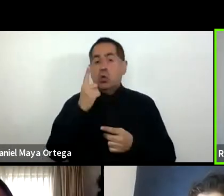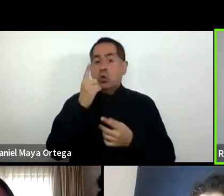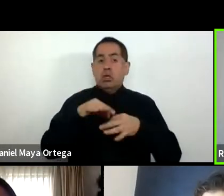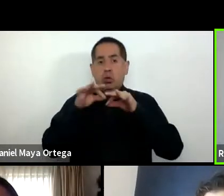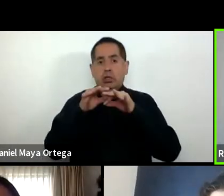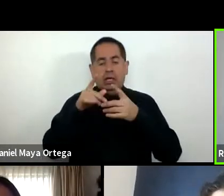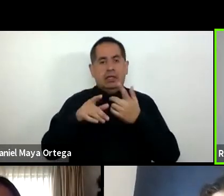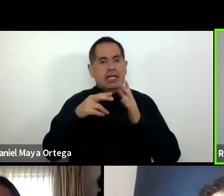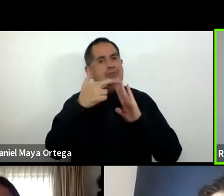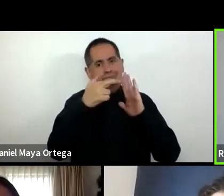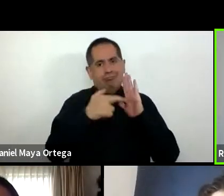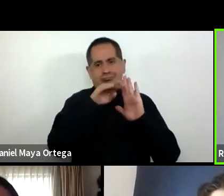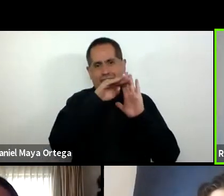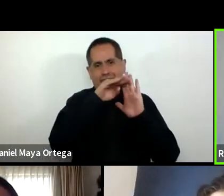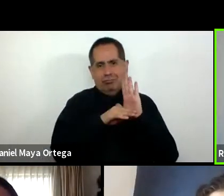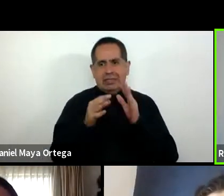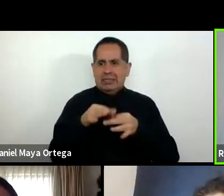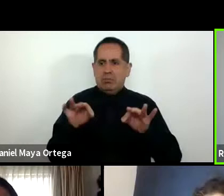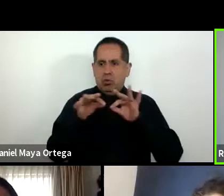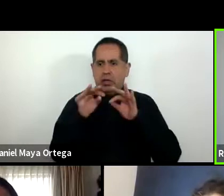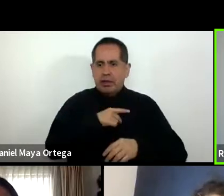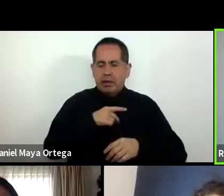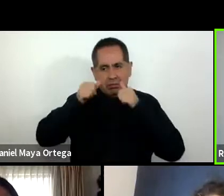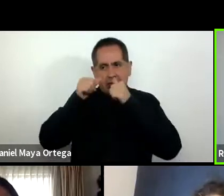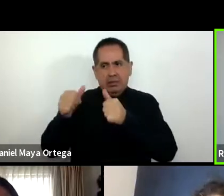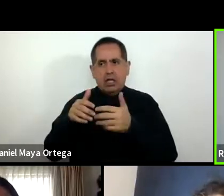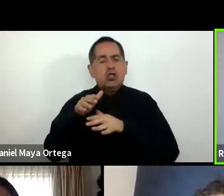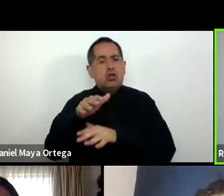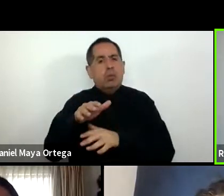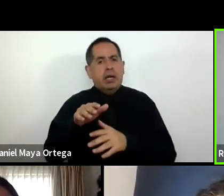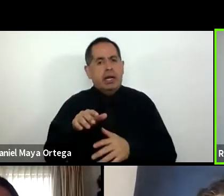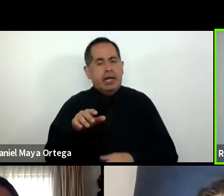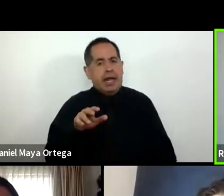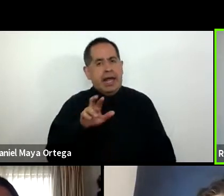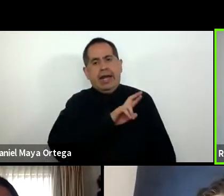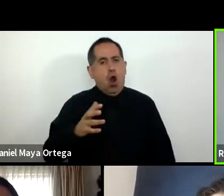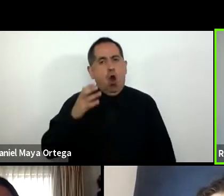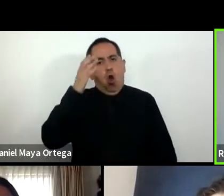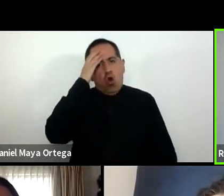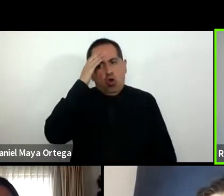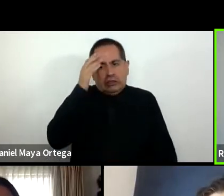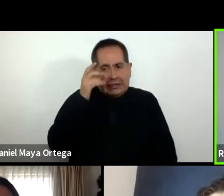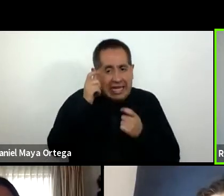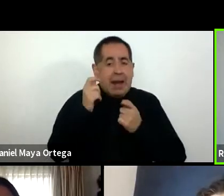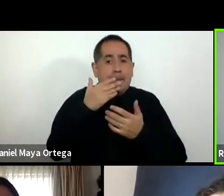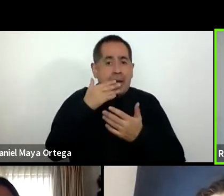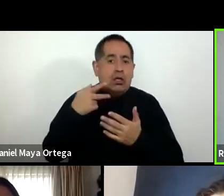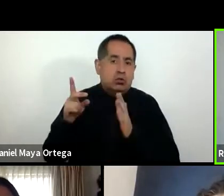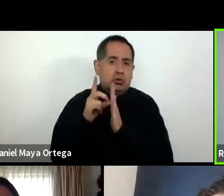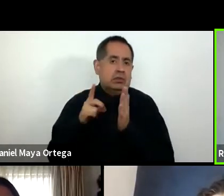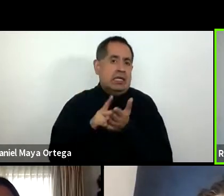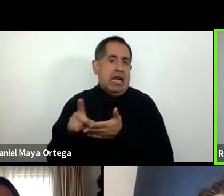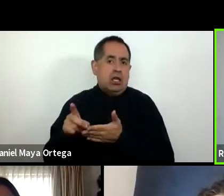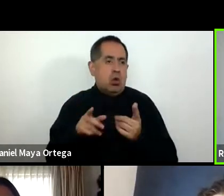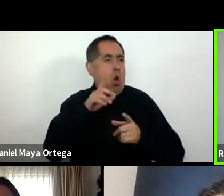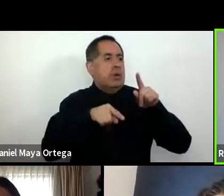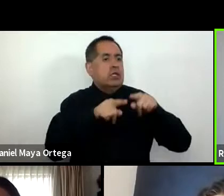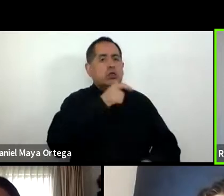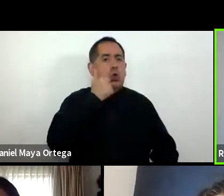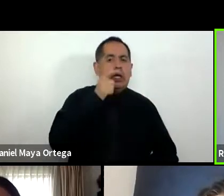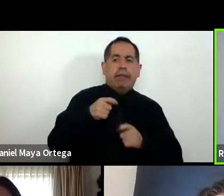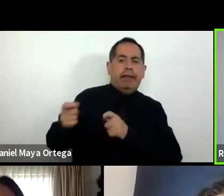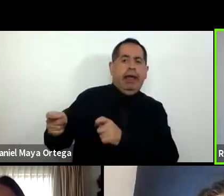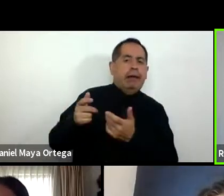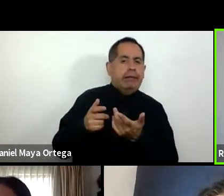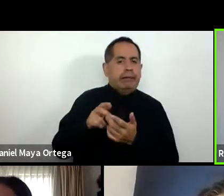normativas, que esto es los derechos sin reconocimiento o que no quieren reconocerse, como lo